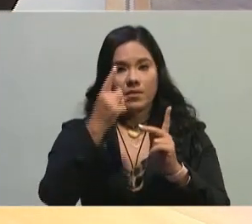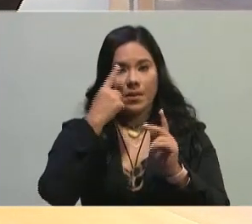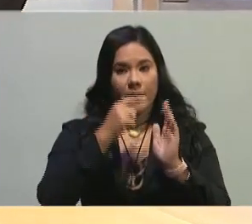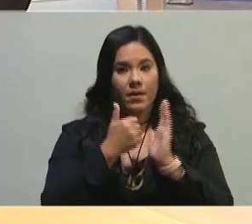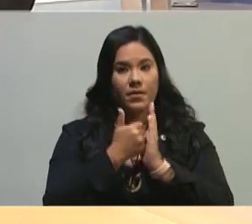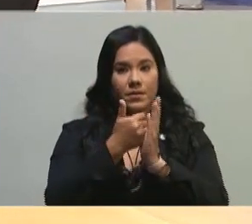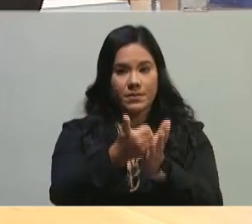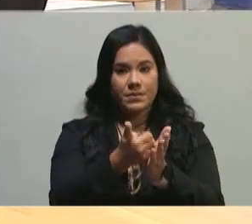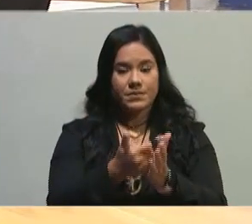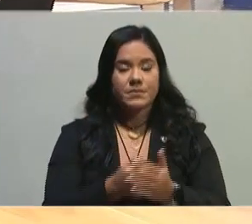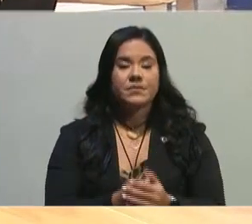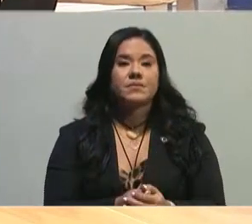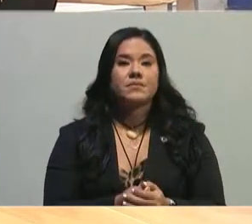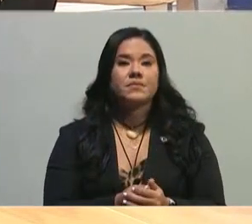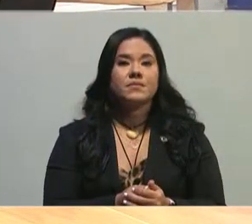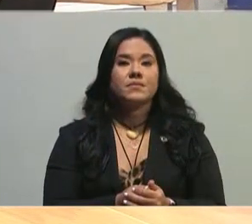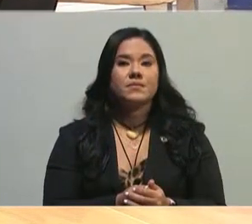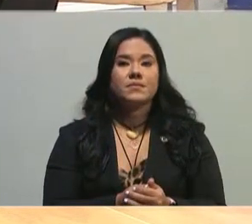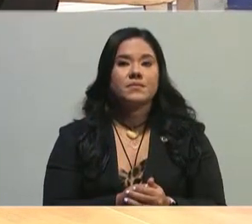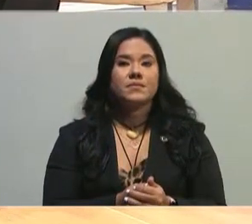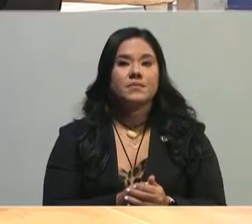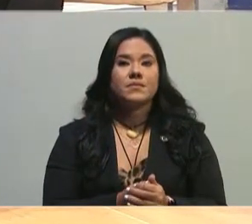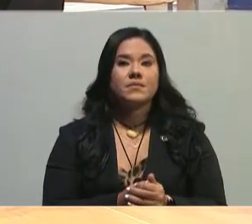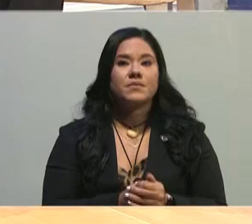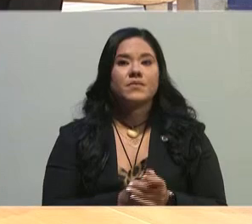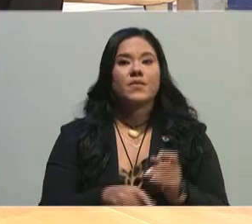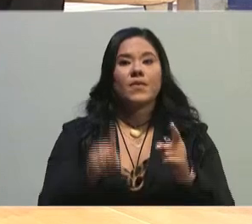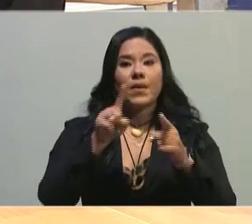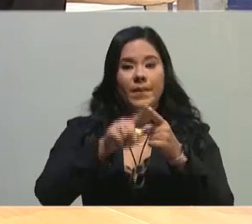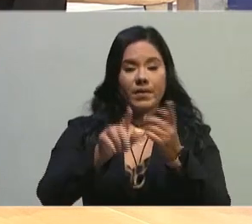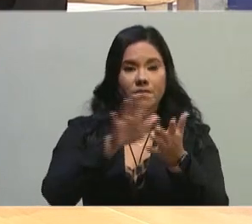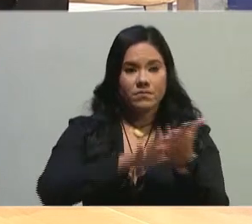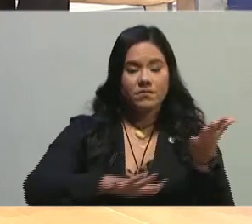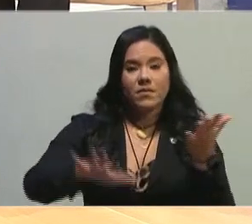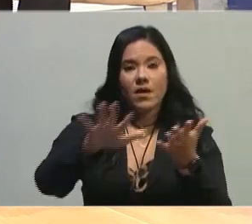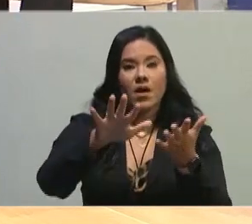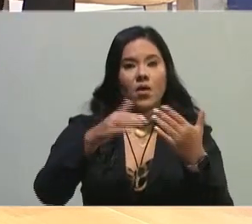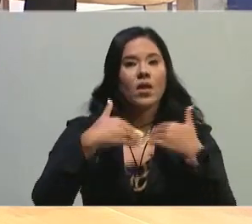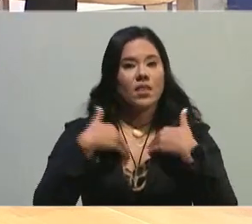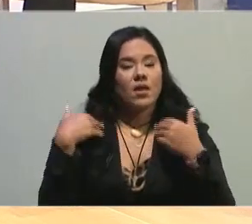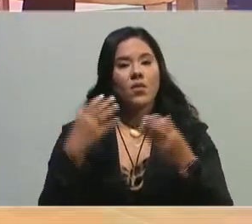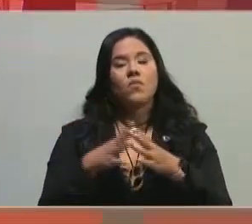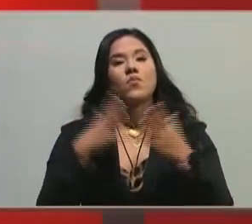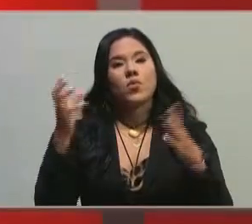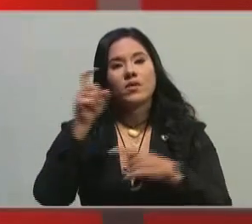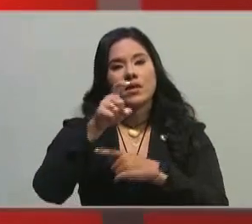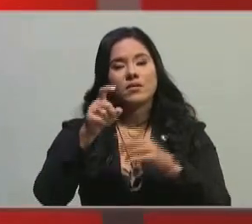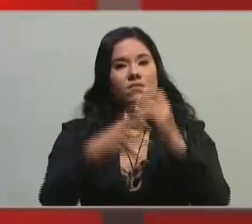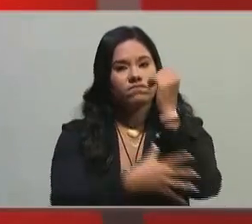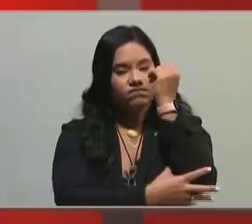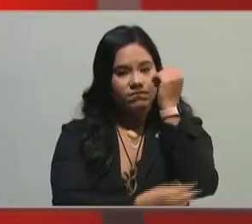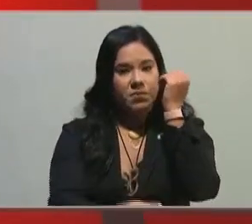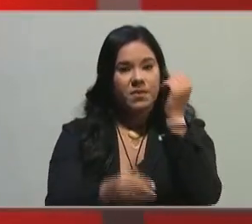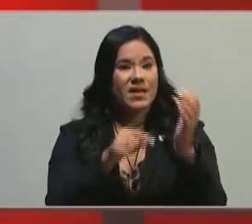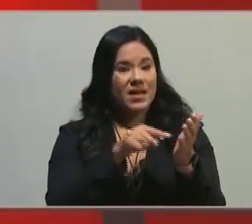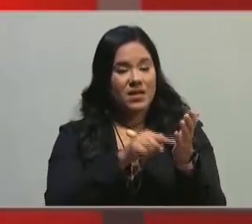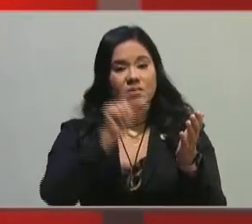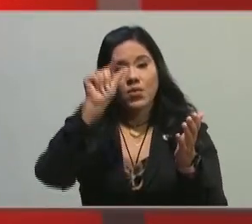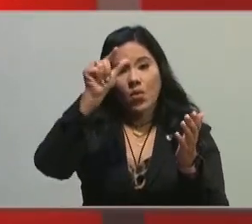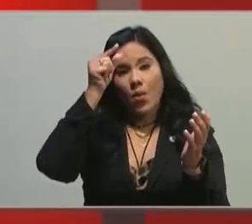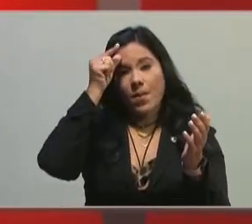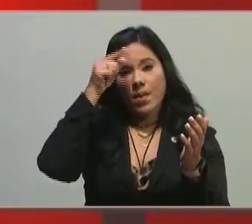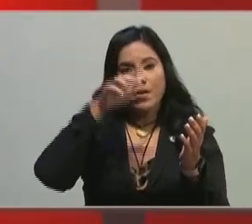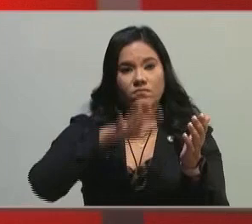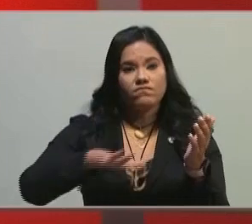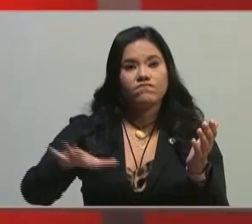soluciones pero eh en los barrios hay mucha necesidad Sí claro y y este gobierno ha invertido en